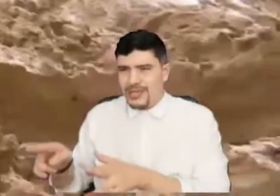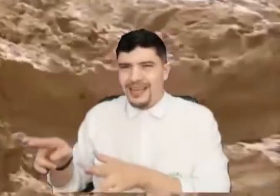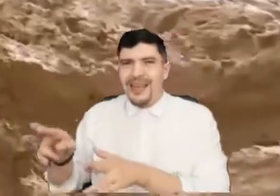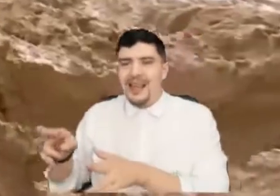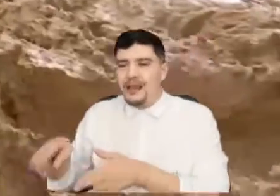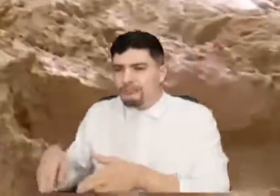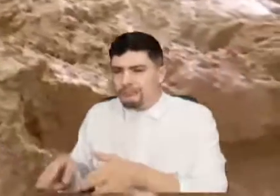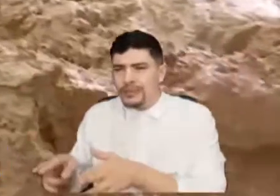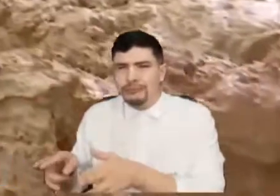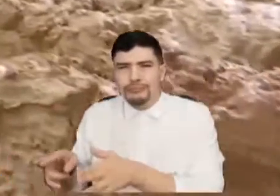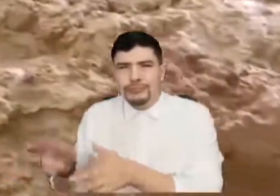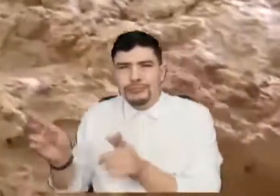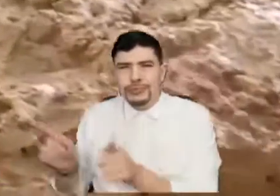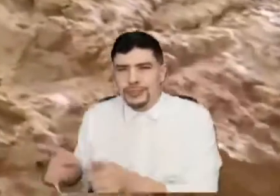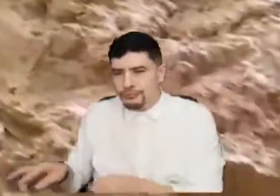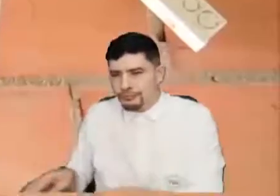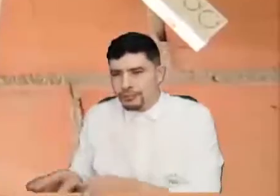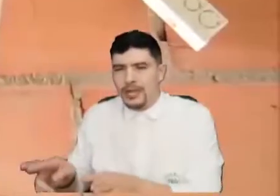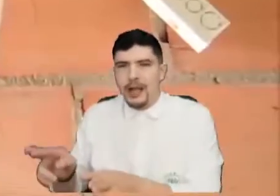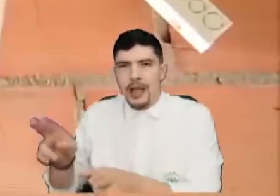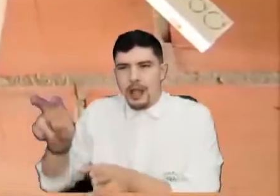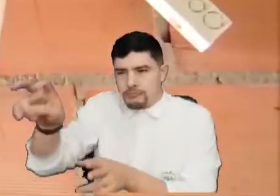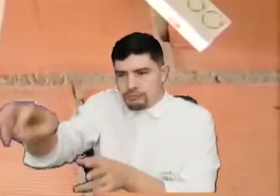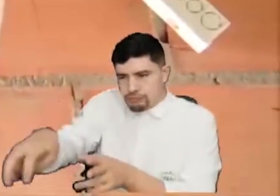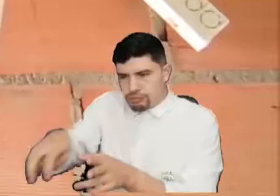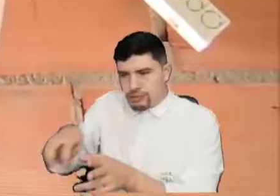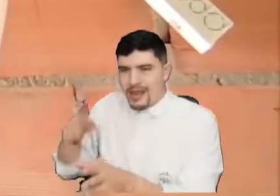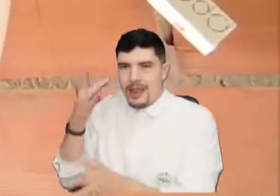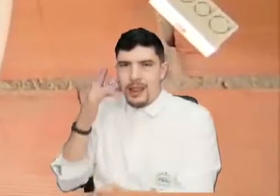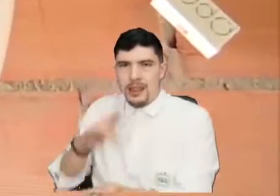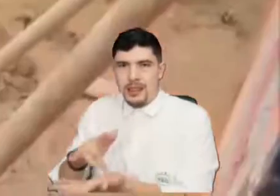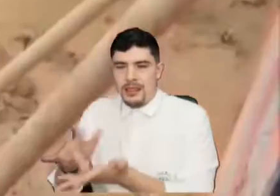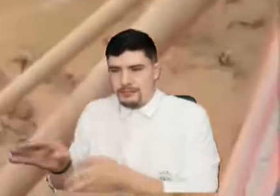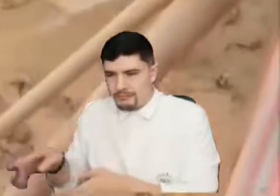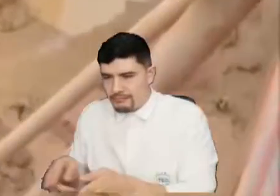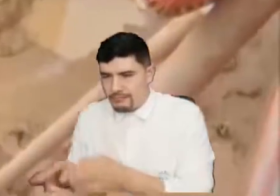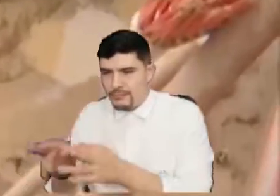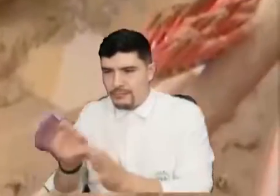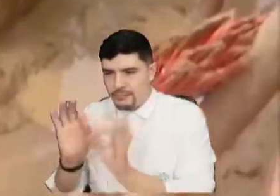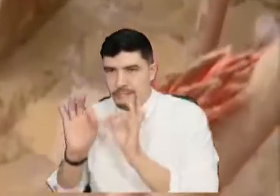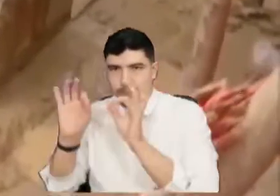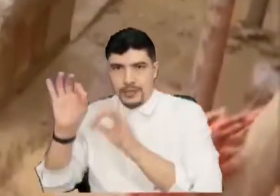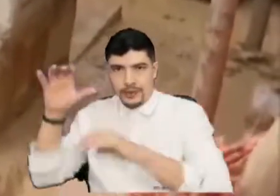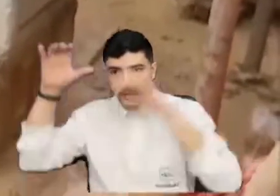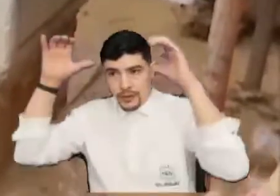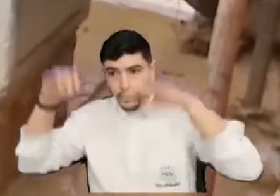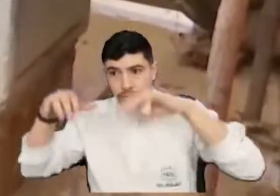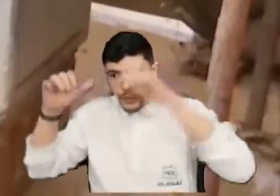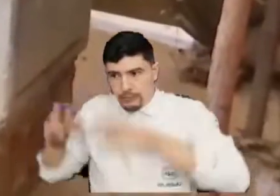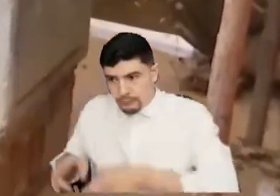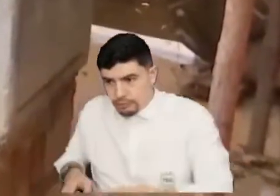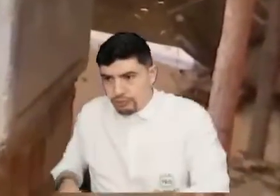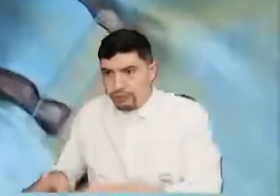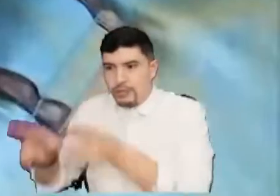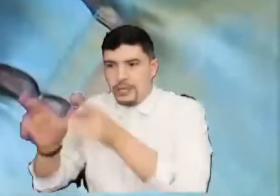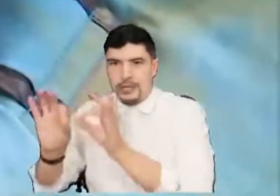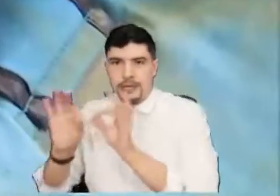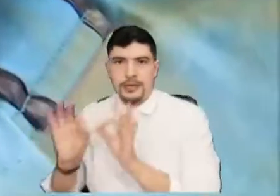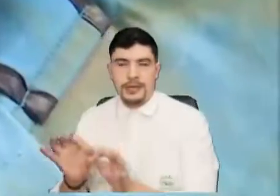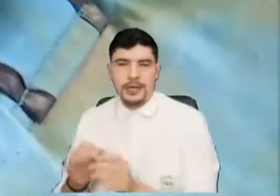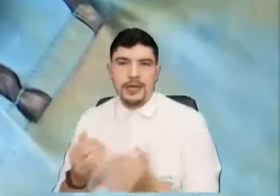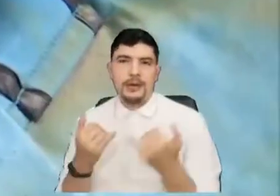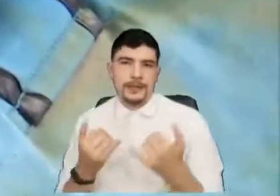10 familias en ese sector cada vez que llegan las lluvias viven entre la zozobra y el miedo que una avalancha de lodo